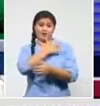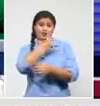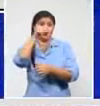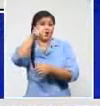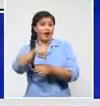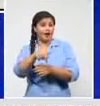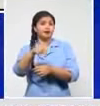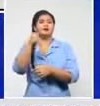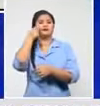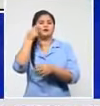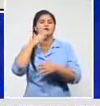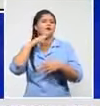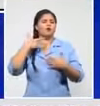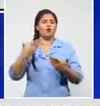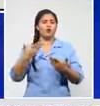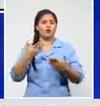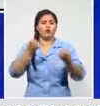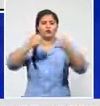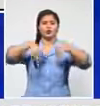su comportamiento.